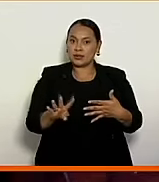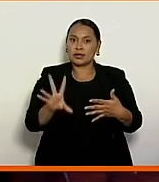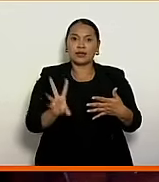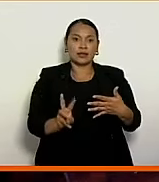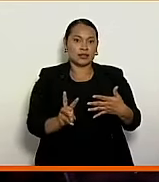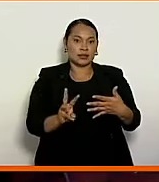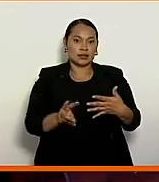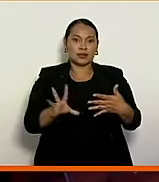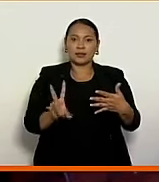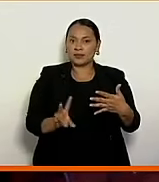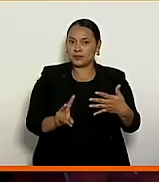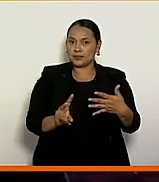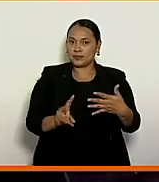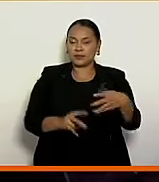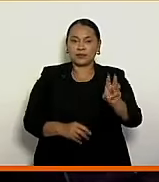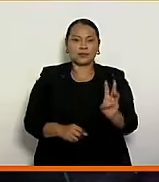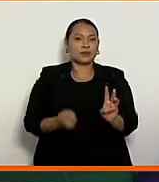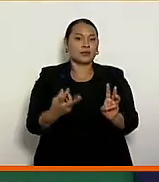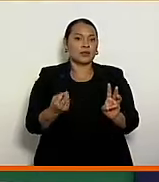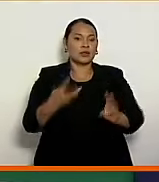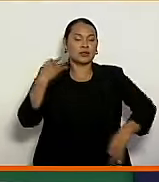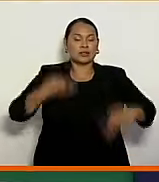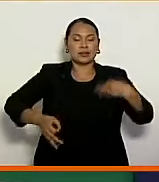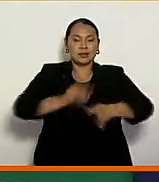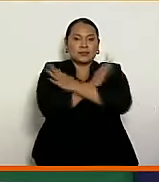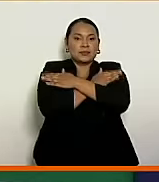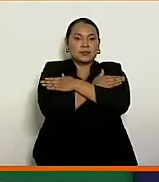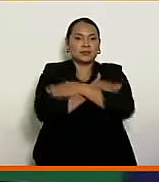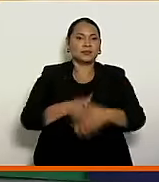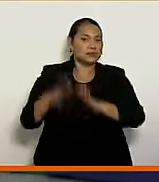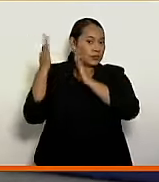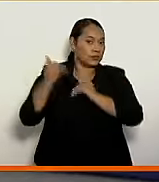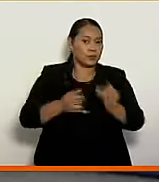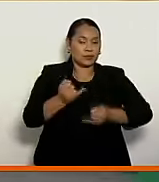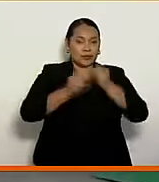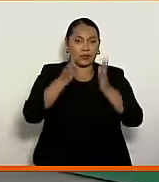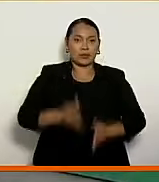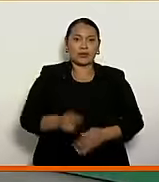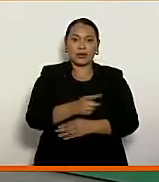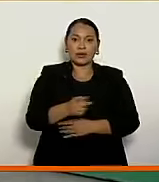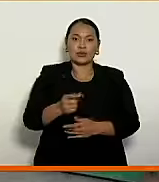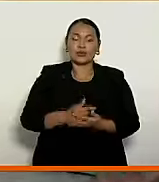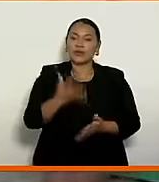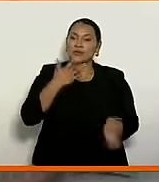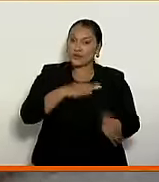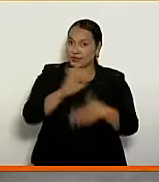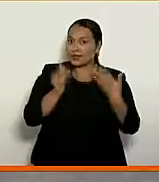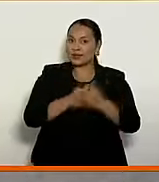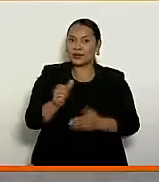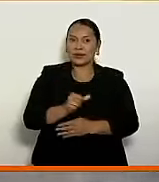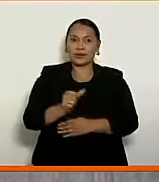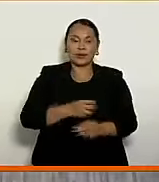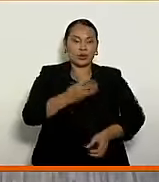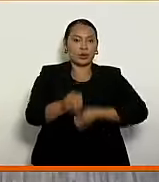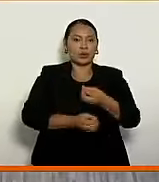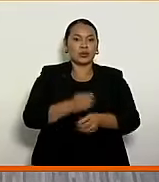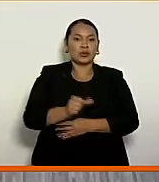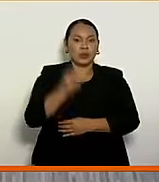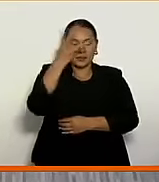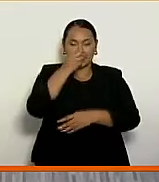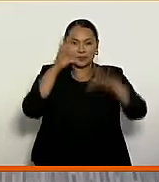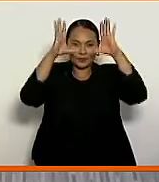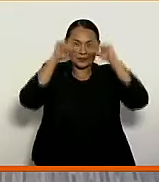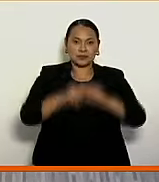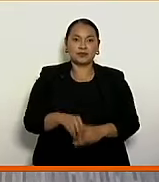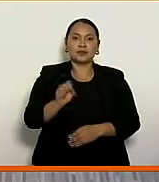16, 17 y 12. Felicidades, espero jugadores que te haya dado la suerte en nuestro sorteo de esta linda noche.